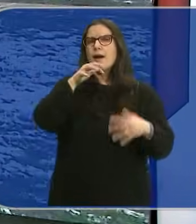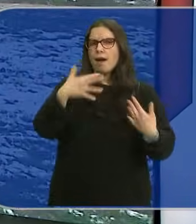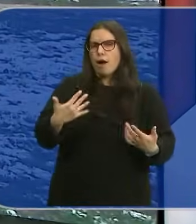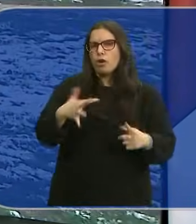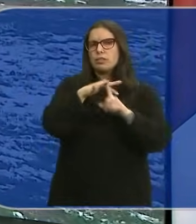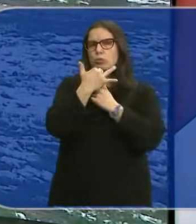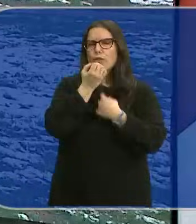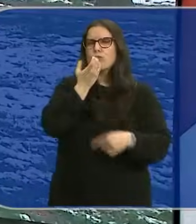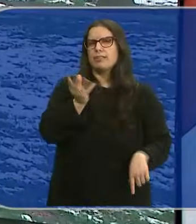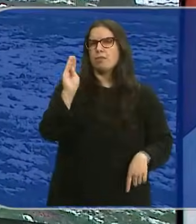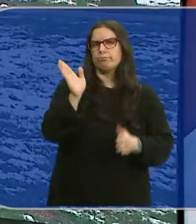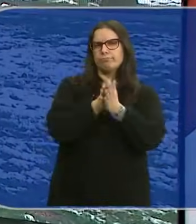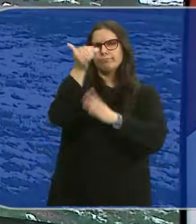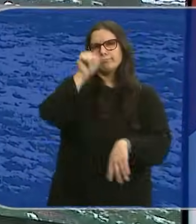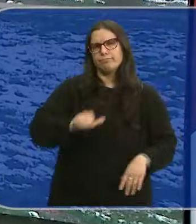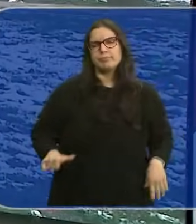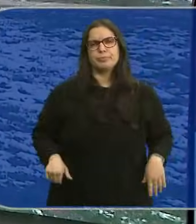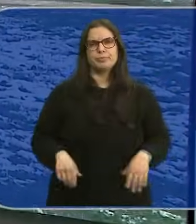la situación ahora, Andrés Berlanga?